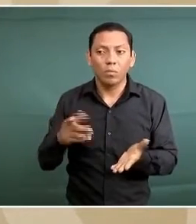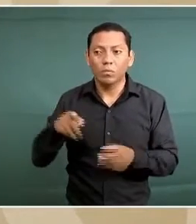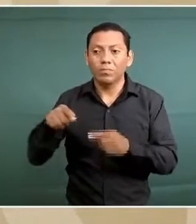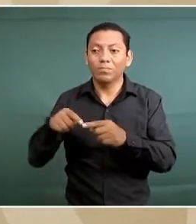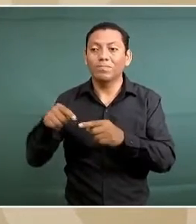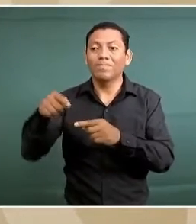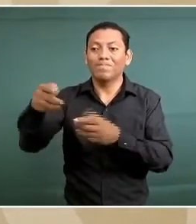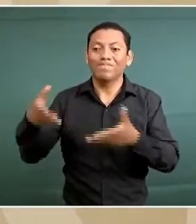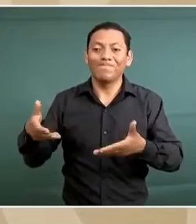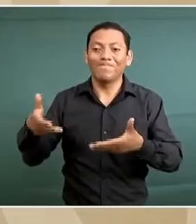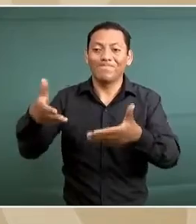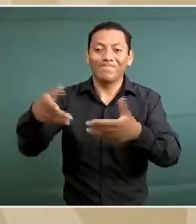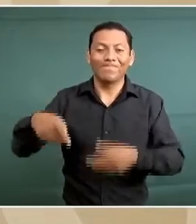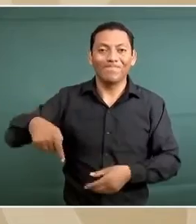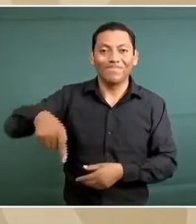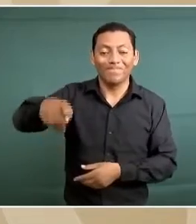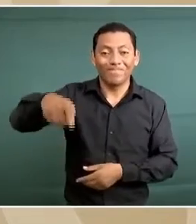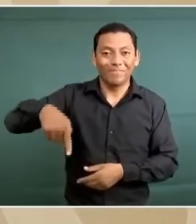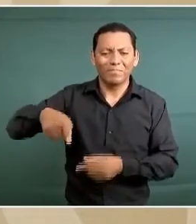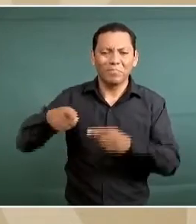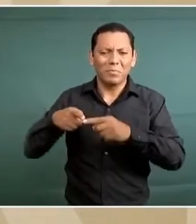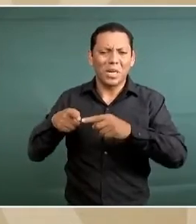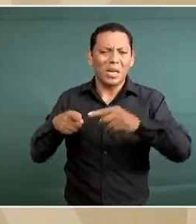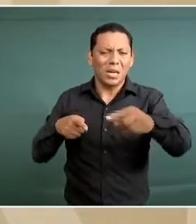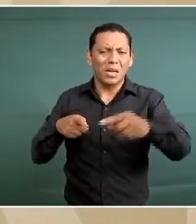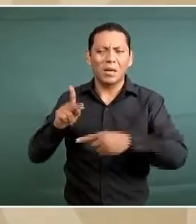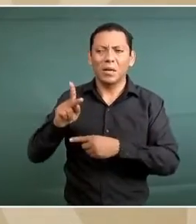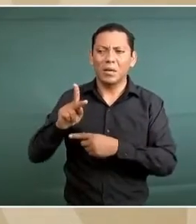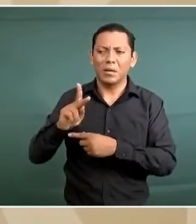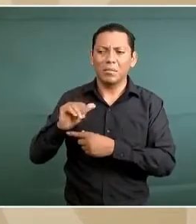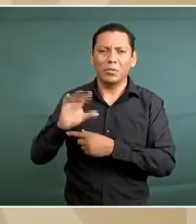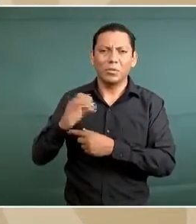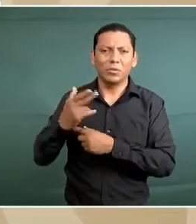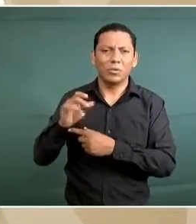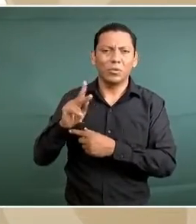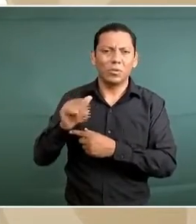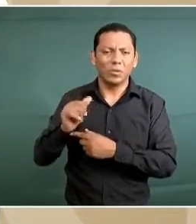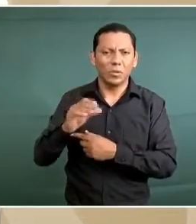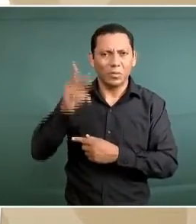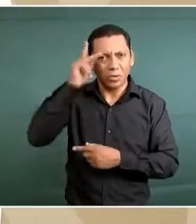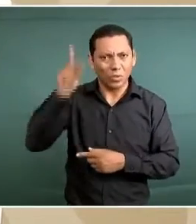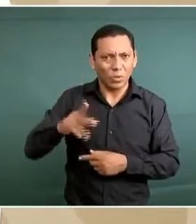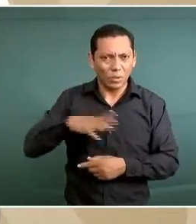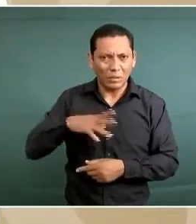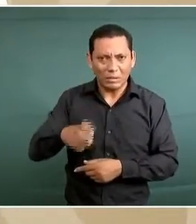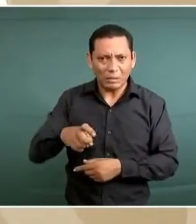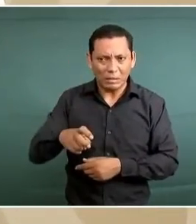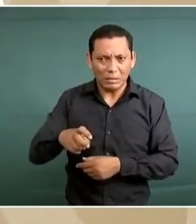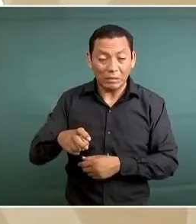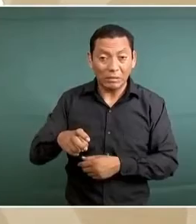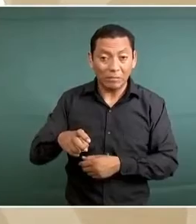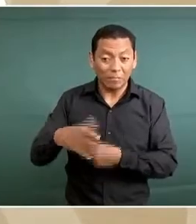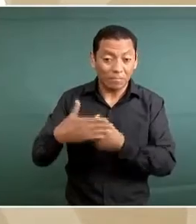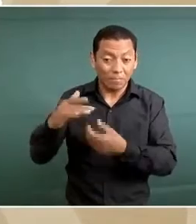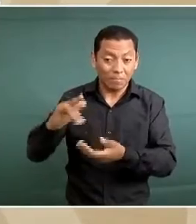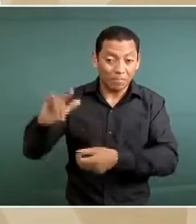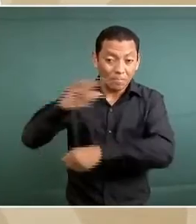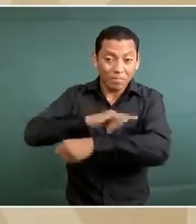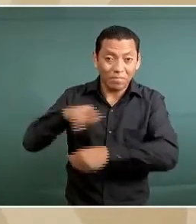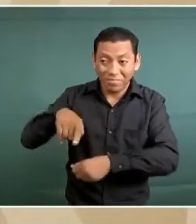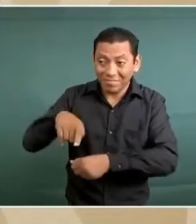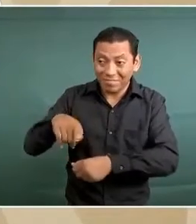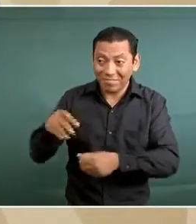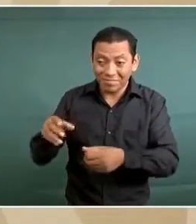autopista que va a pachuca por la zona del aeropuerto pues ahí hay